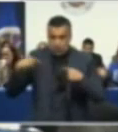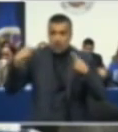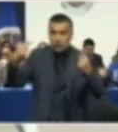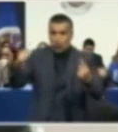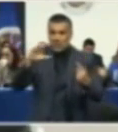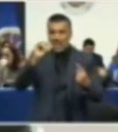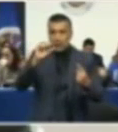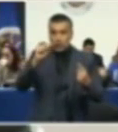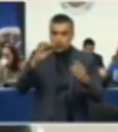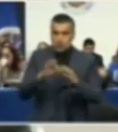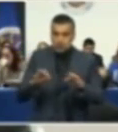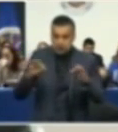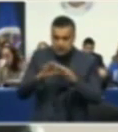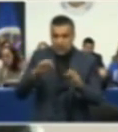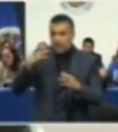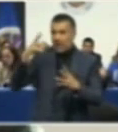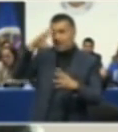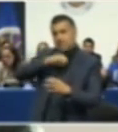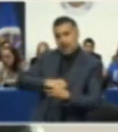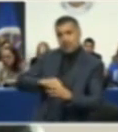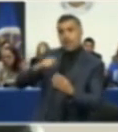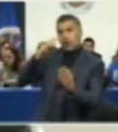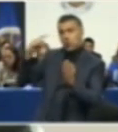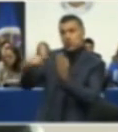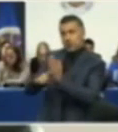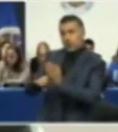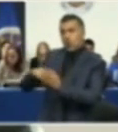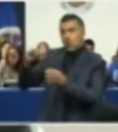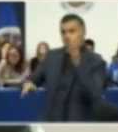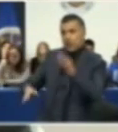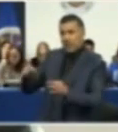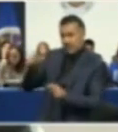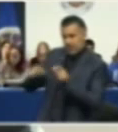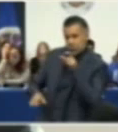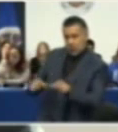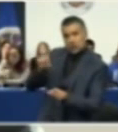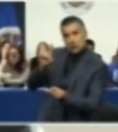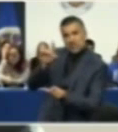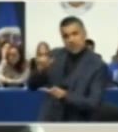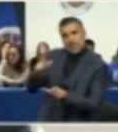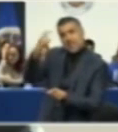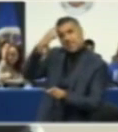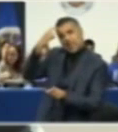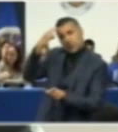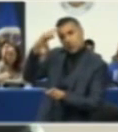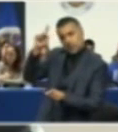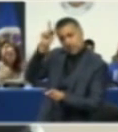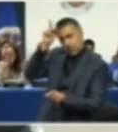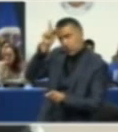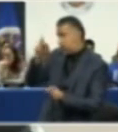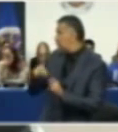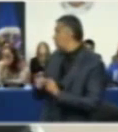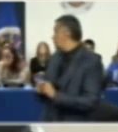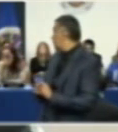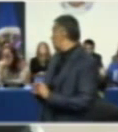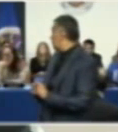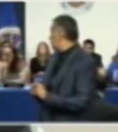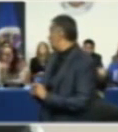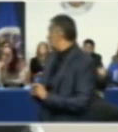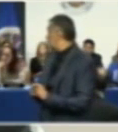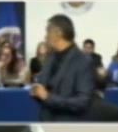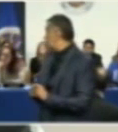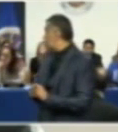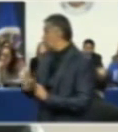emblemáticos referidos a la falta de reconocimiento de la capacidad jurídica de las personas con discapacidad intelectual en el Perú. Nosotras